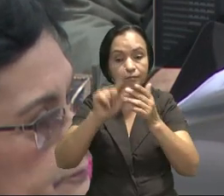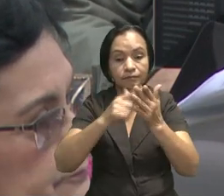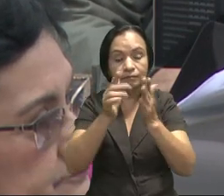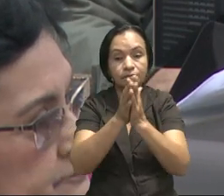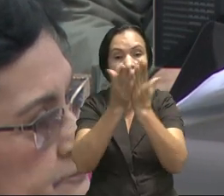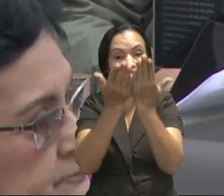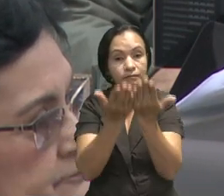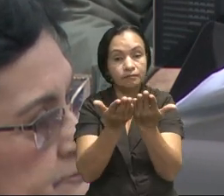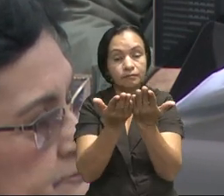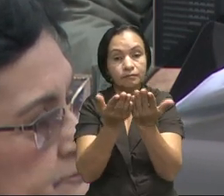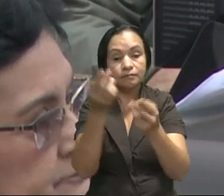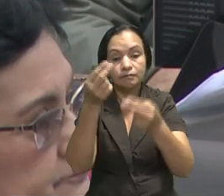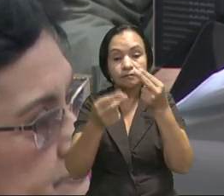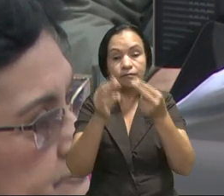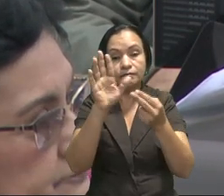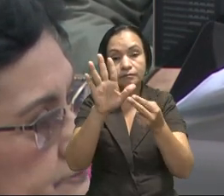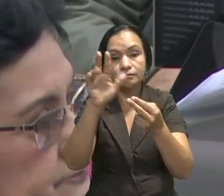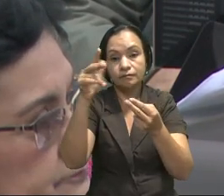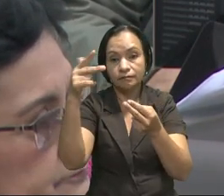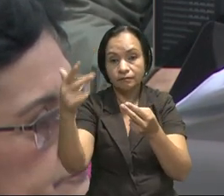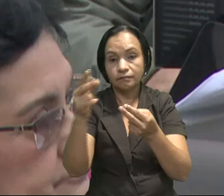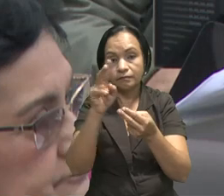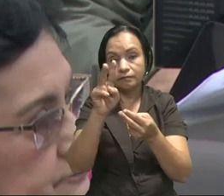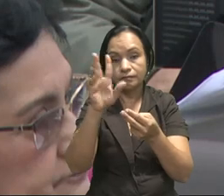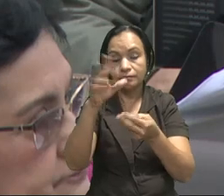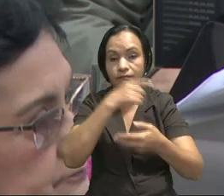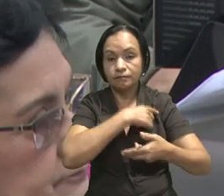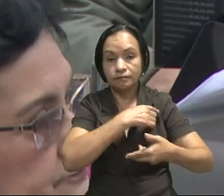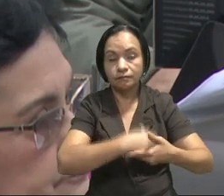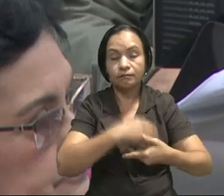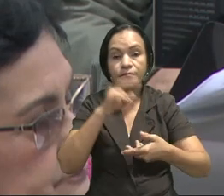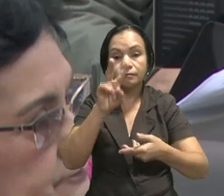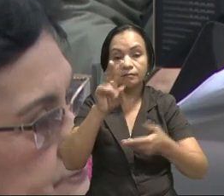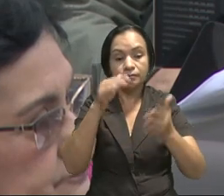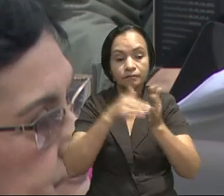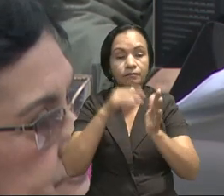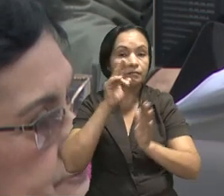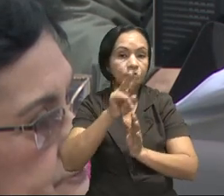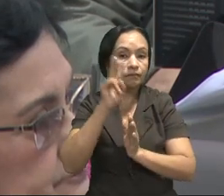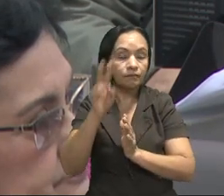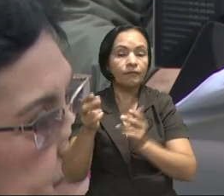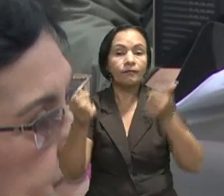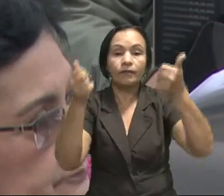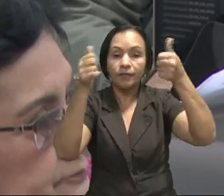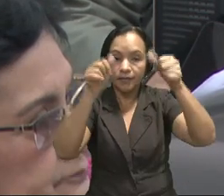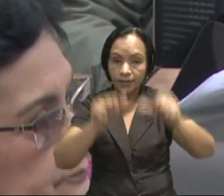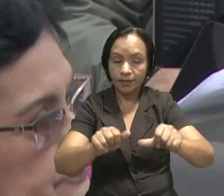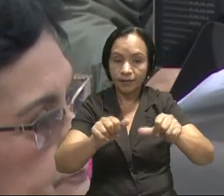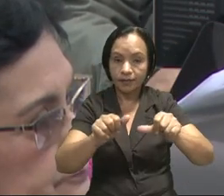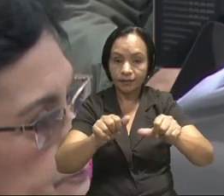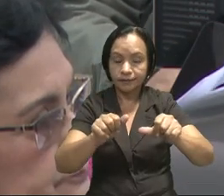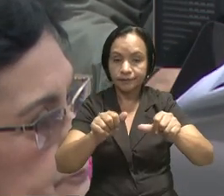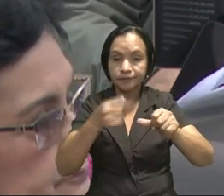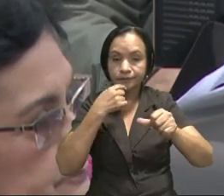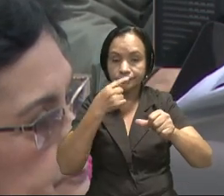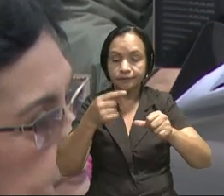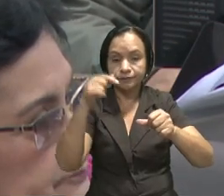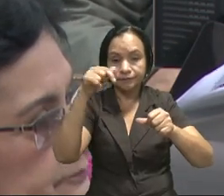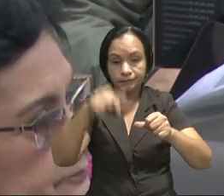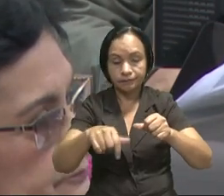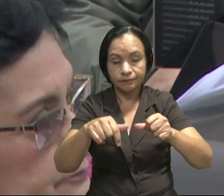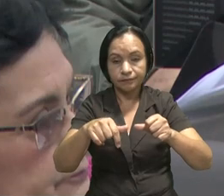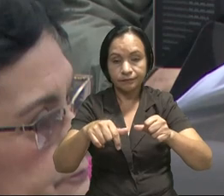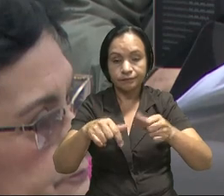Diario Oficial número 58 del 25 de marzo del 2022, hemos resuelto emitir el